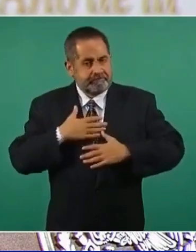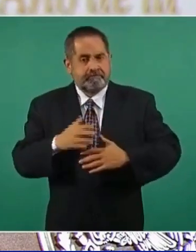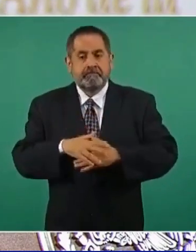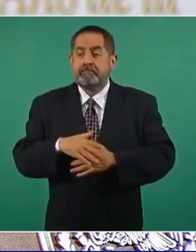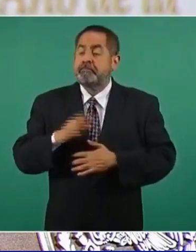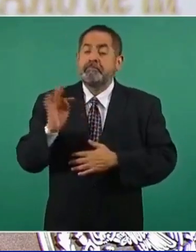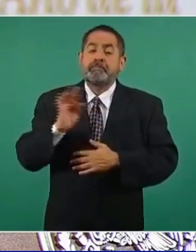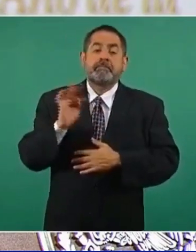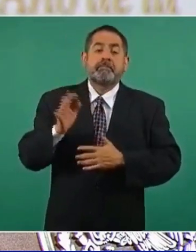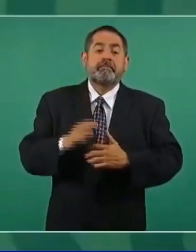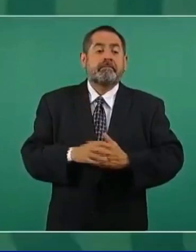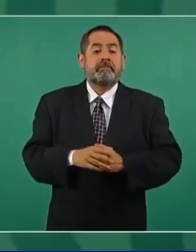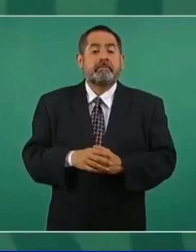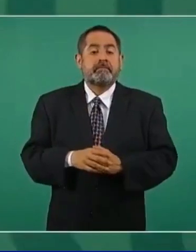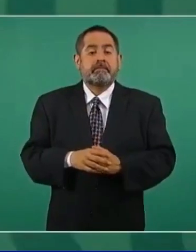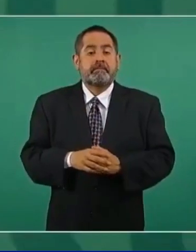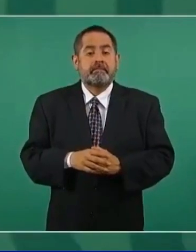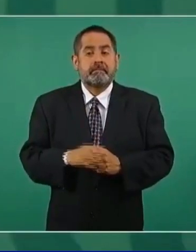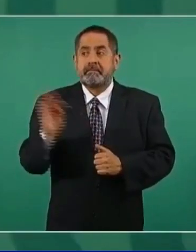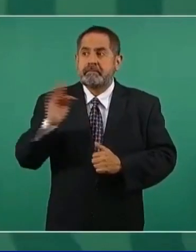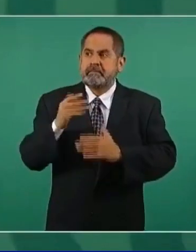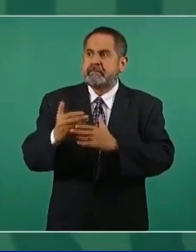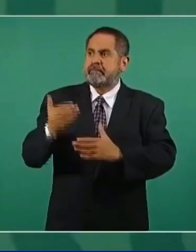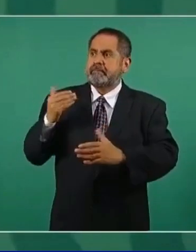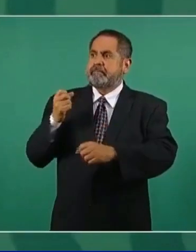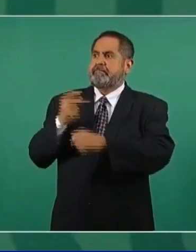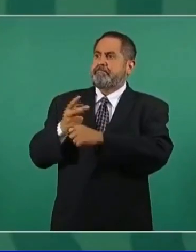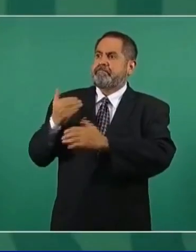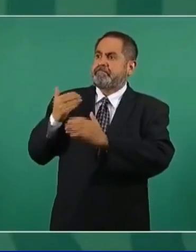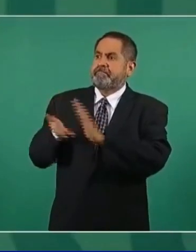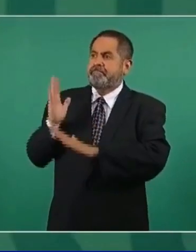esas, hasta antes,